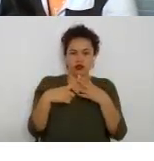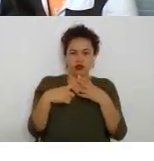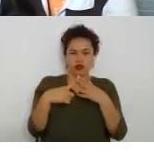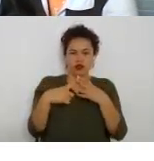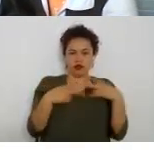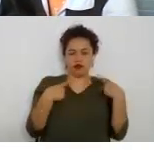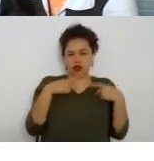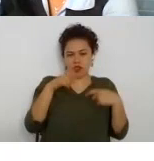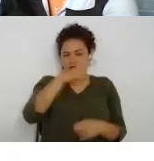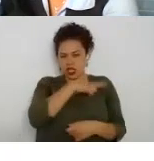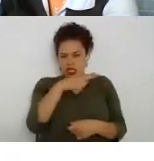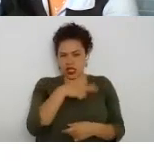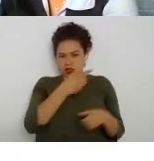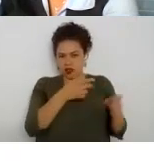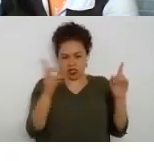víctima